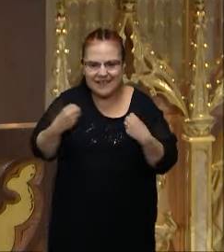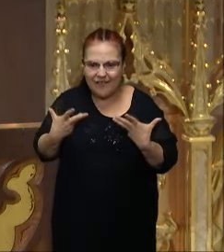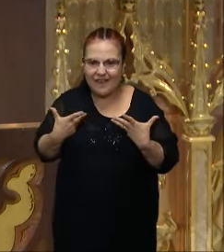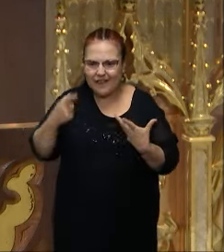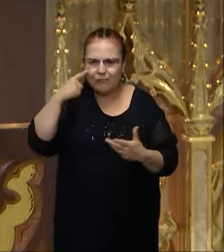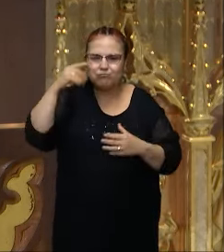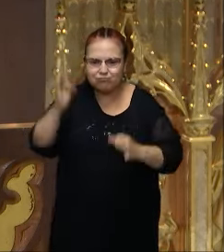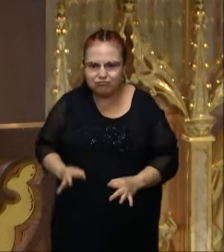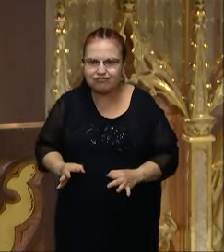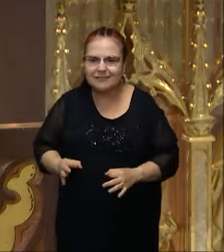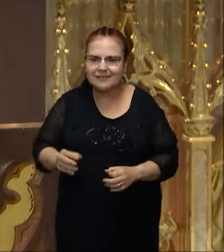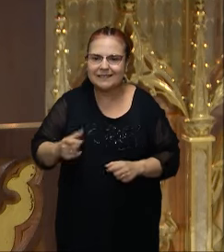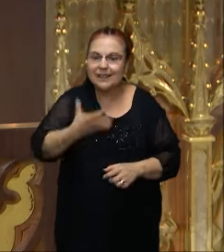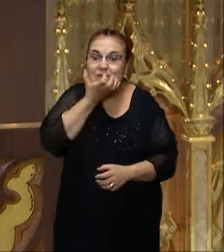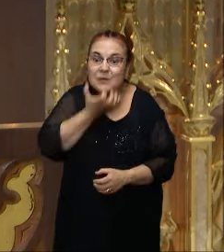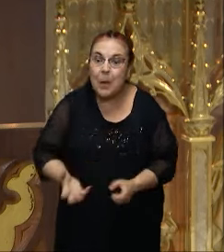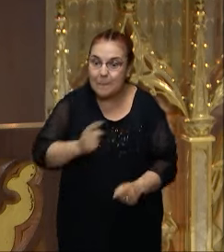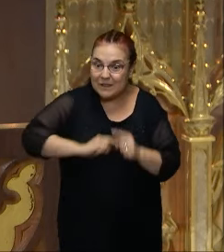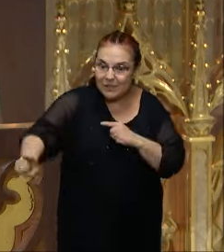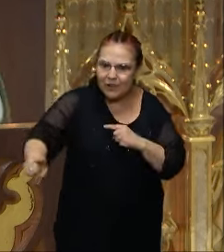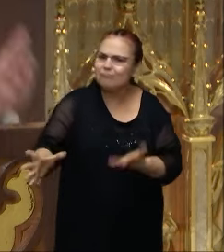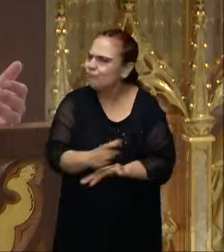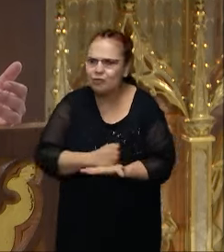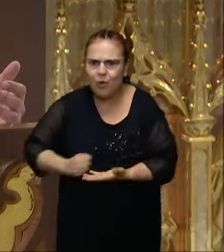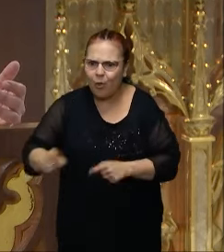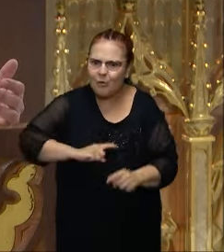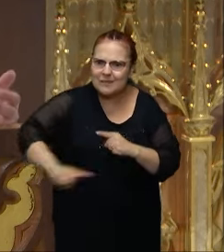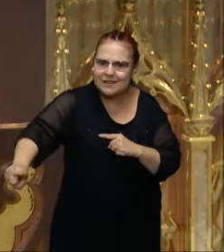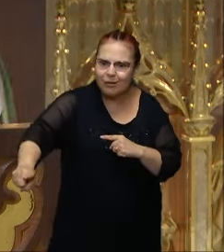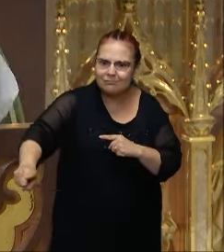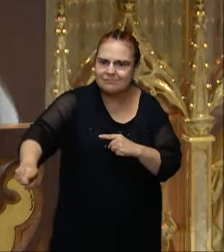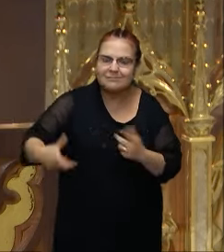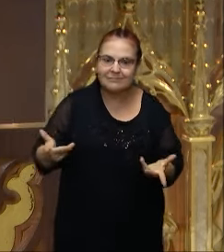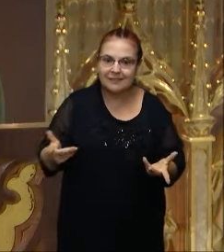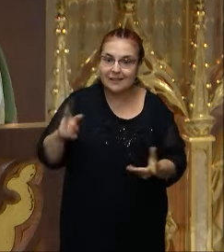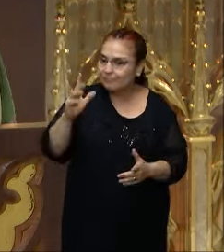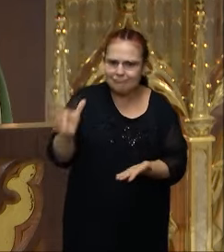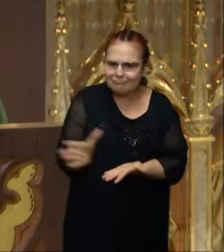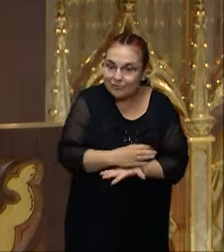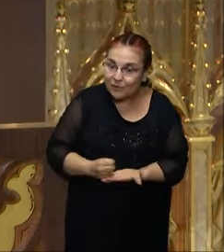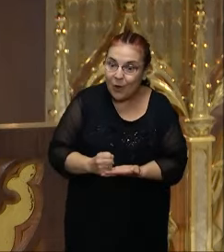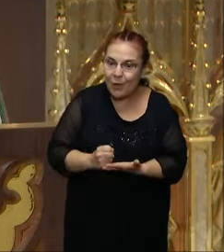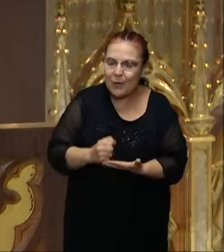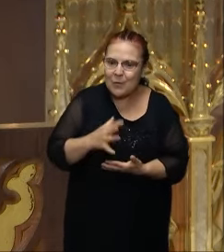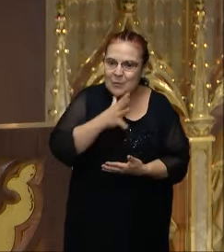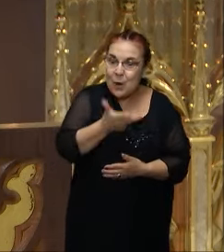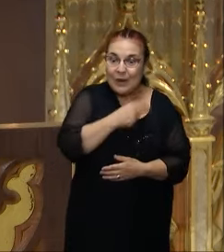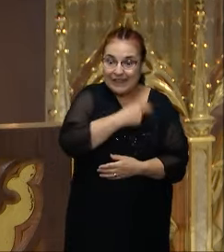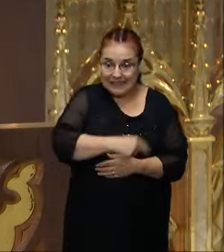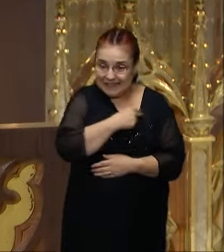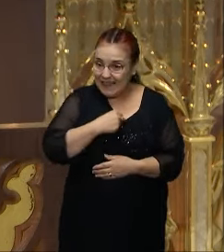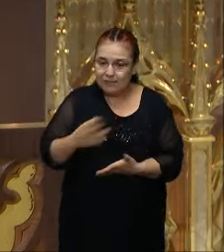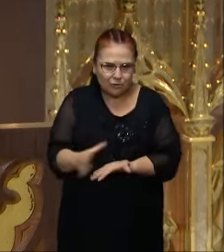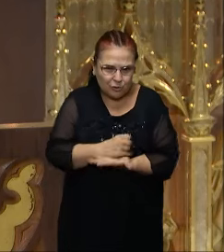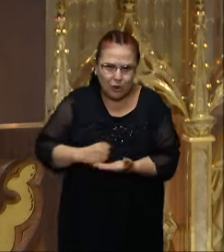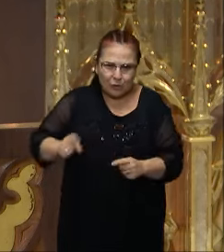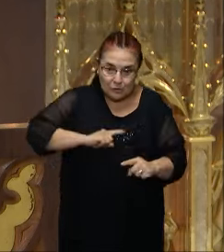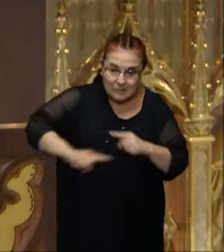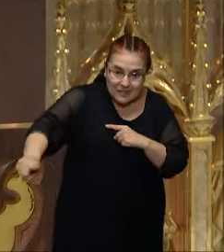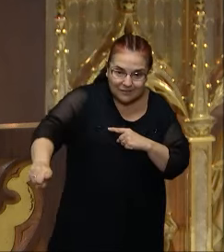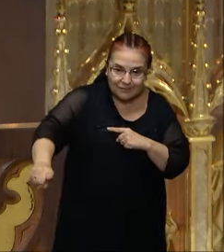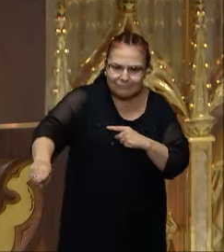auténticos misioneros. Todo es misión, las misiones propiamente dichas, pero todo es misión porque como cristianos tenemos todos la misión de ir a